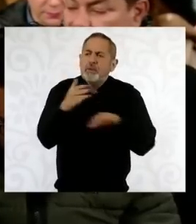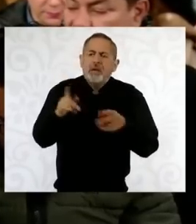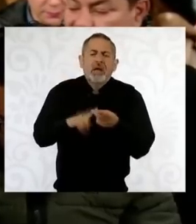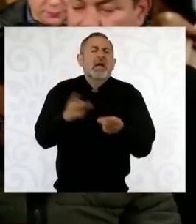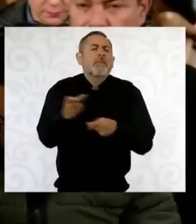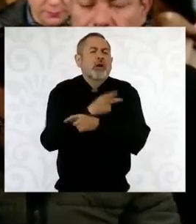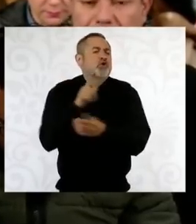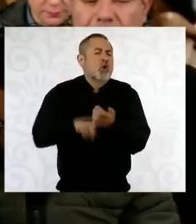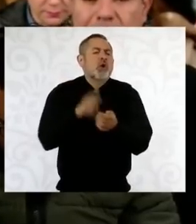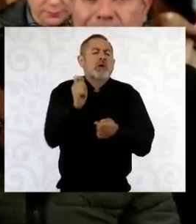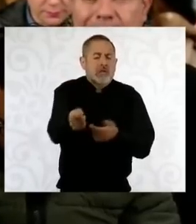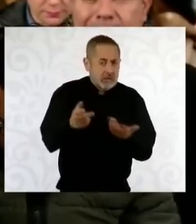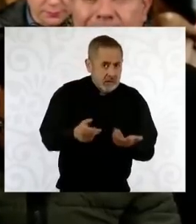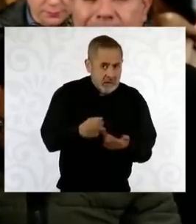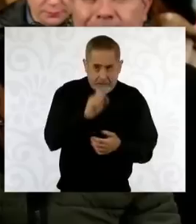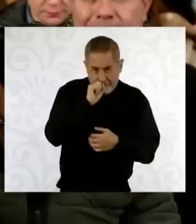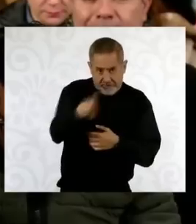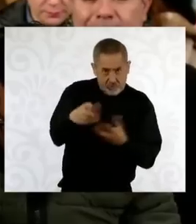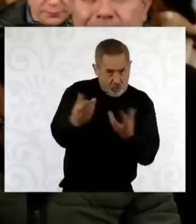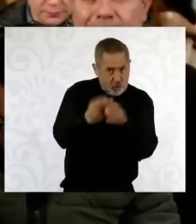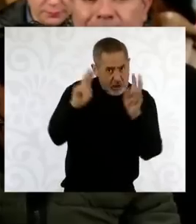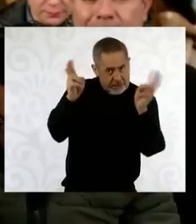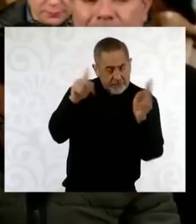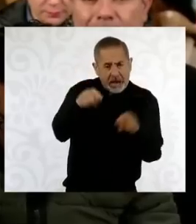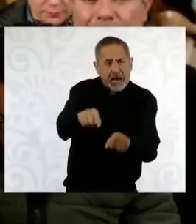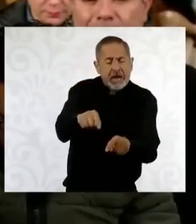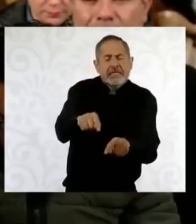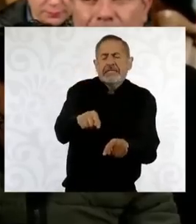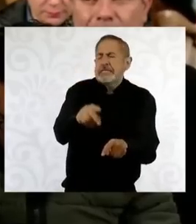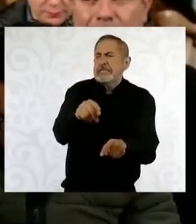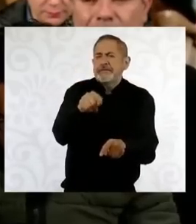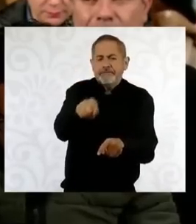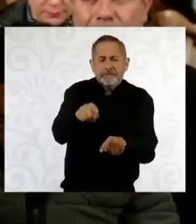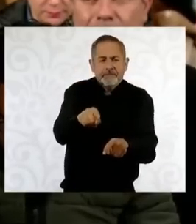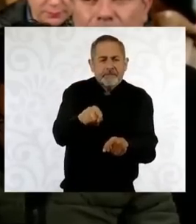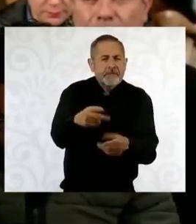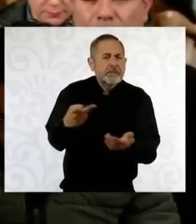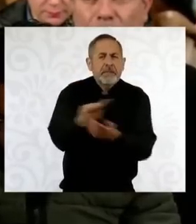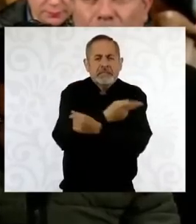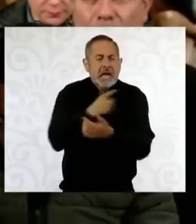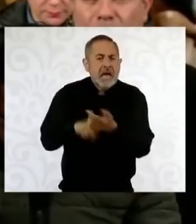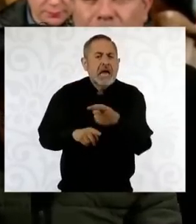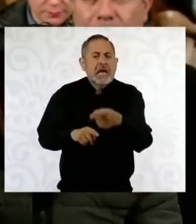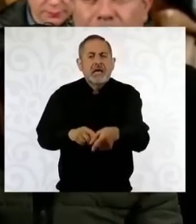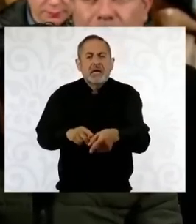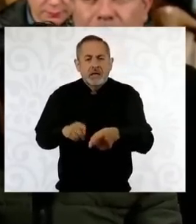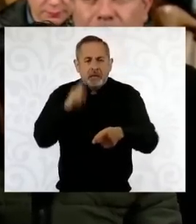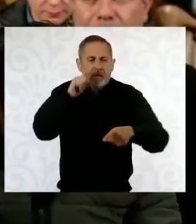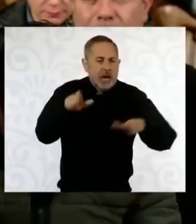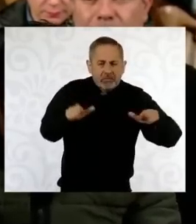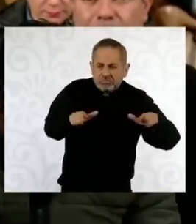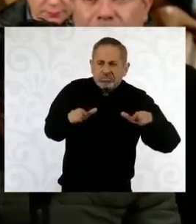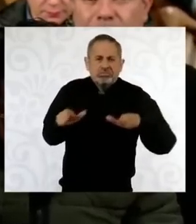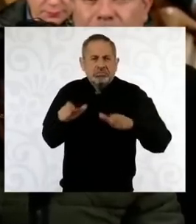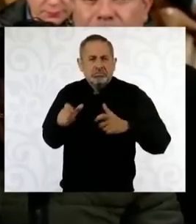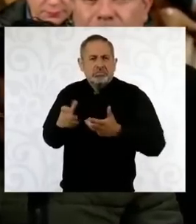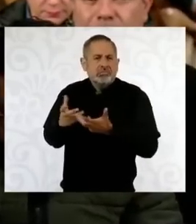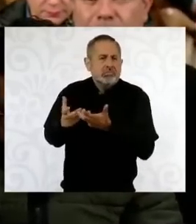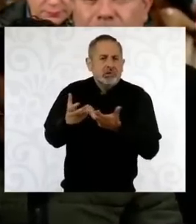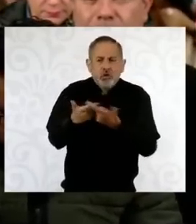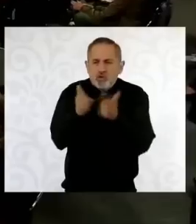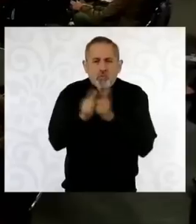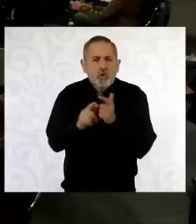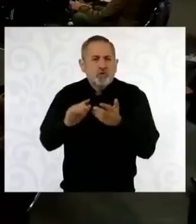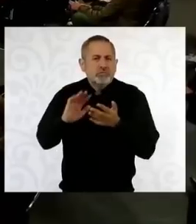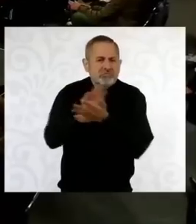este hecho. Está relacionado precisamente con el tema de las acciones que están teniendo para contener, por ejemplo, a los grupos